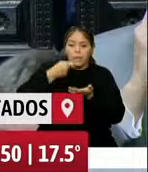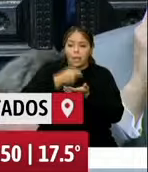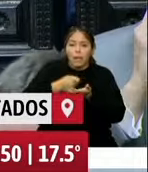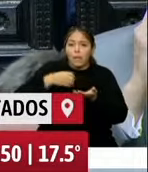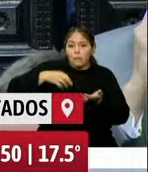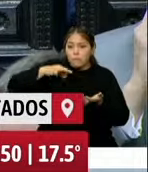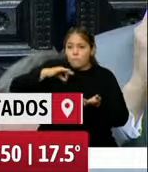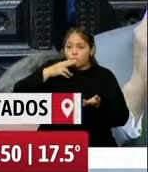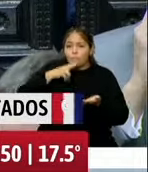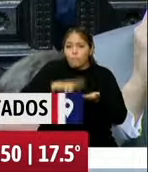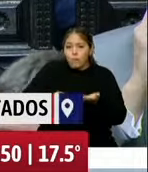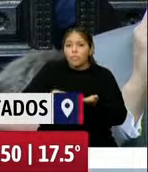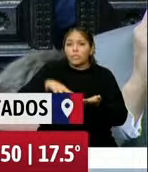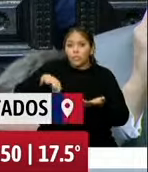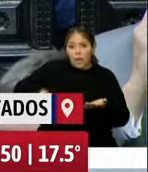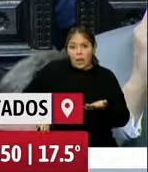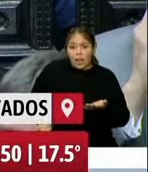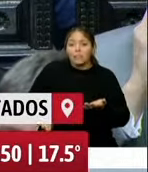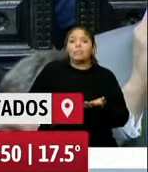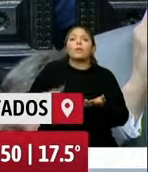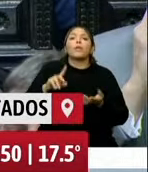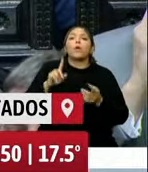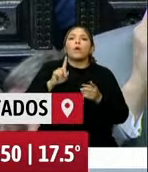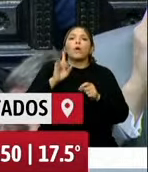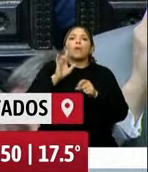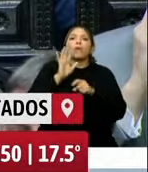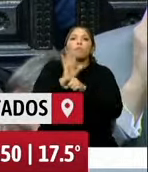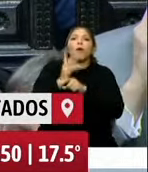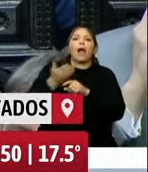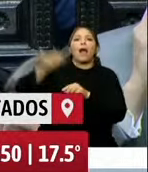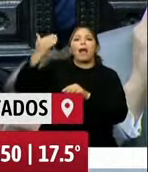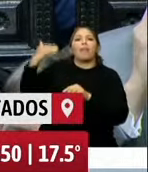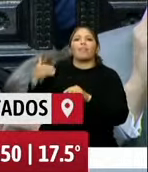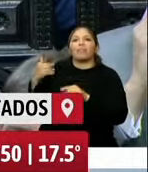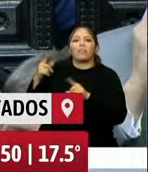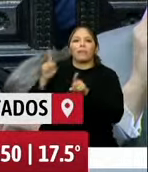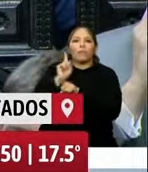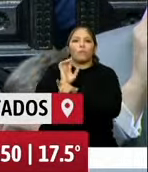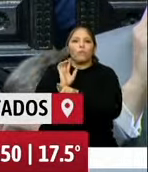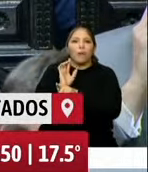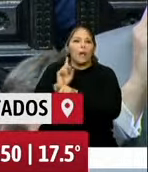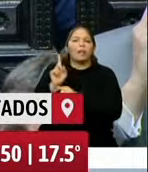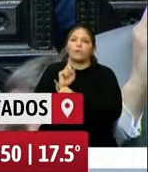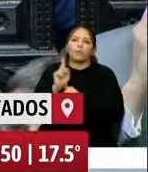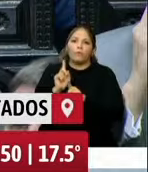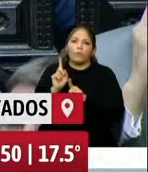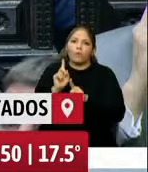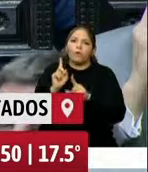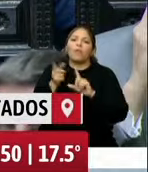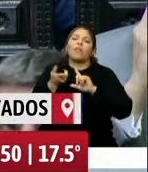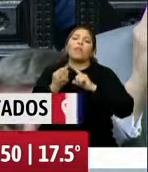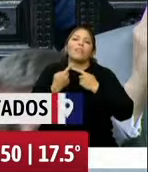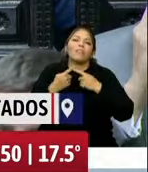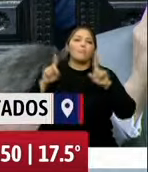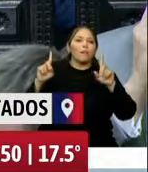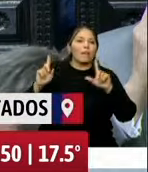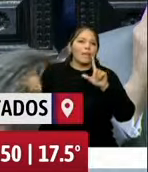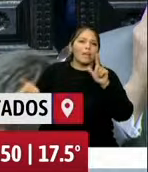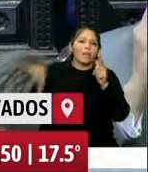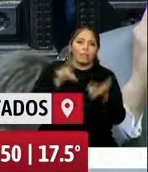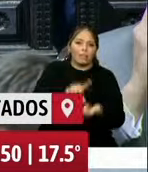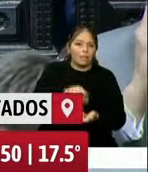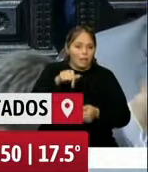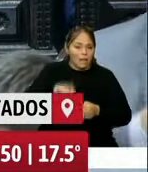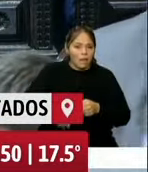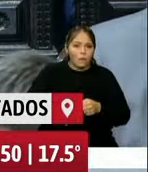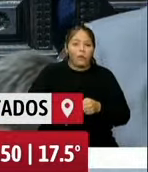por este paquete fiscal que él quería que él quería llevar adelante y aliviar de impuestos a a a muchos de los ciudadanos y